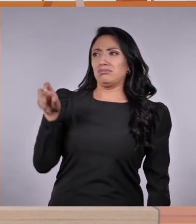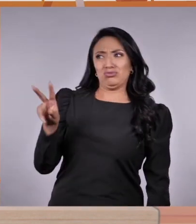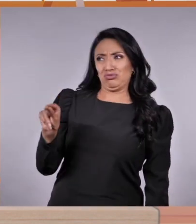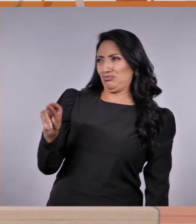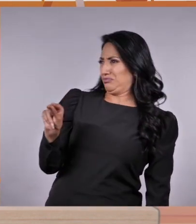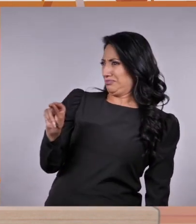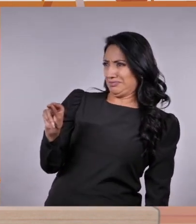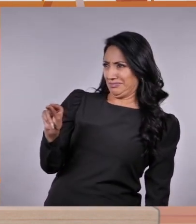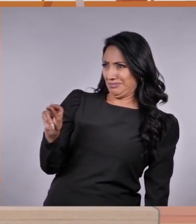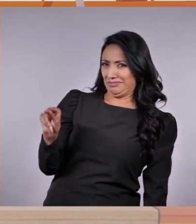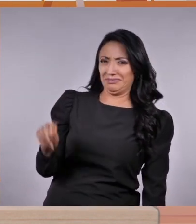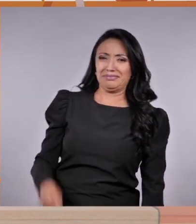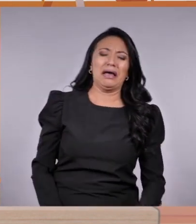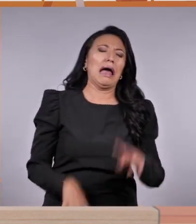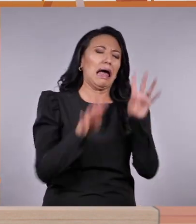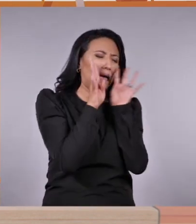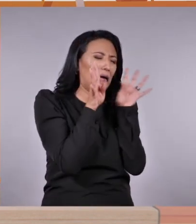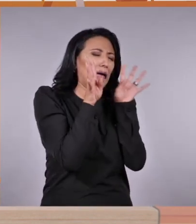no!